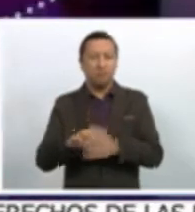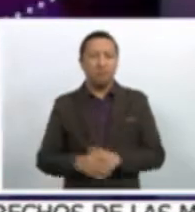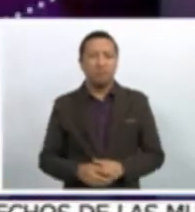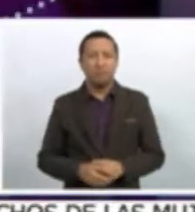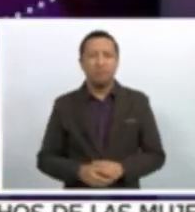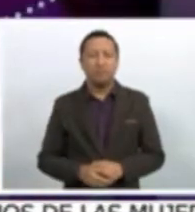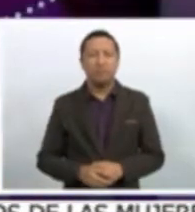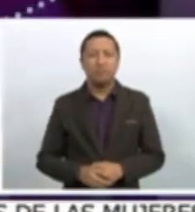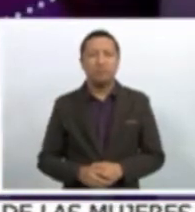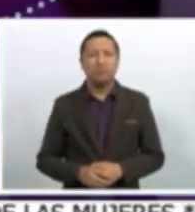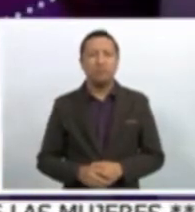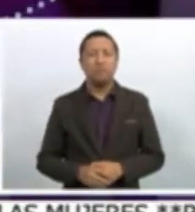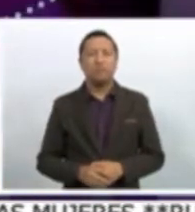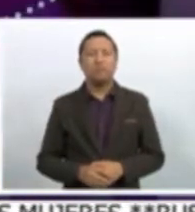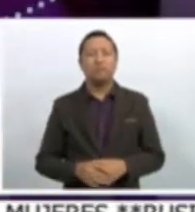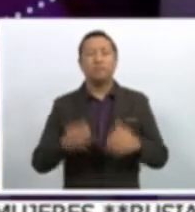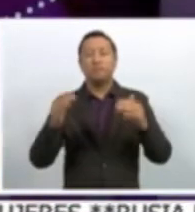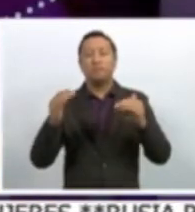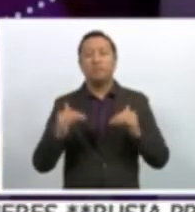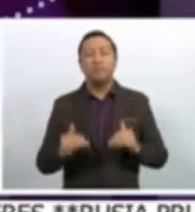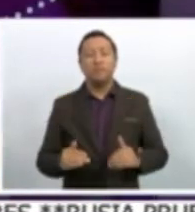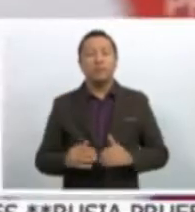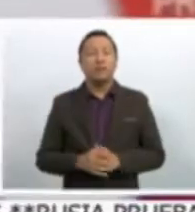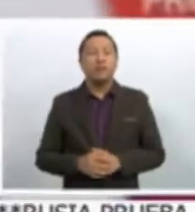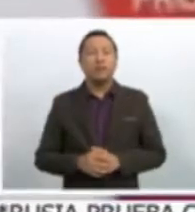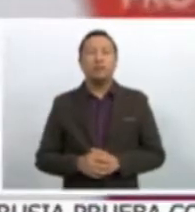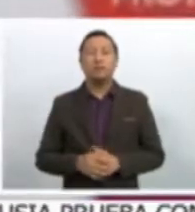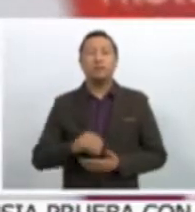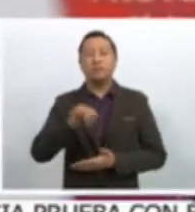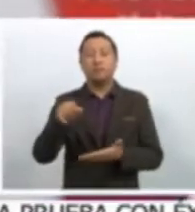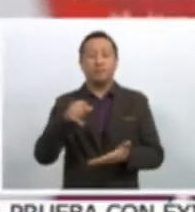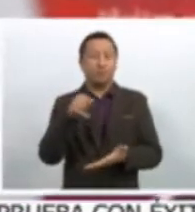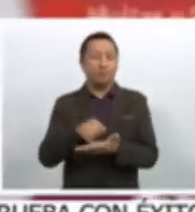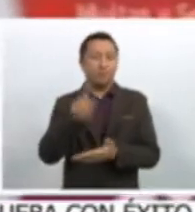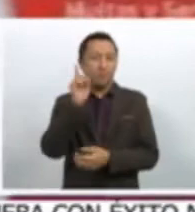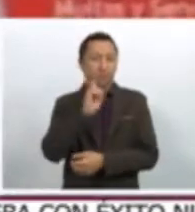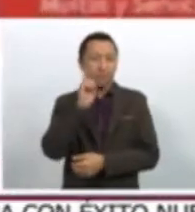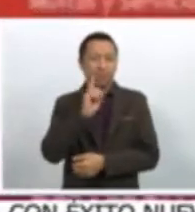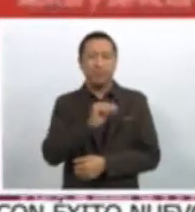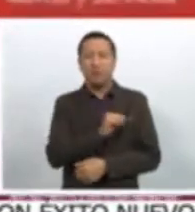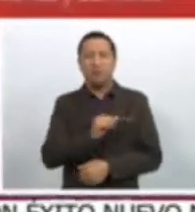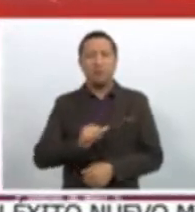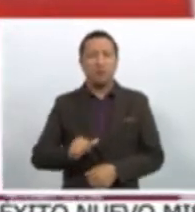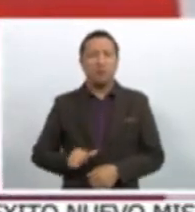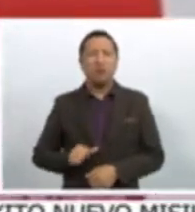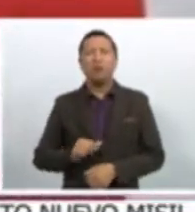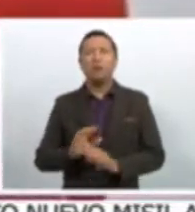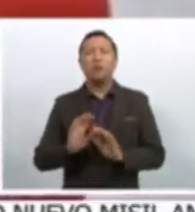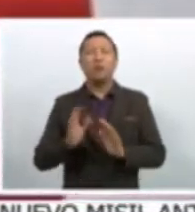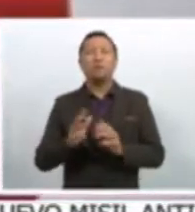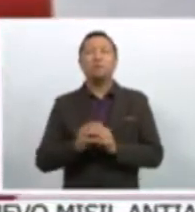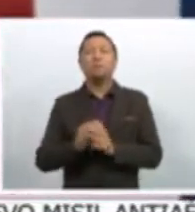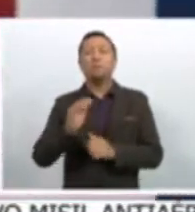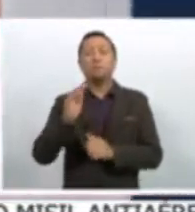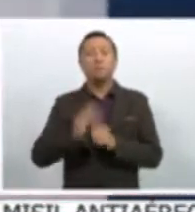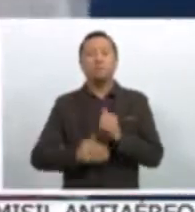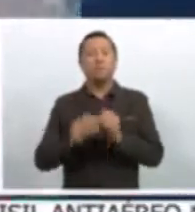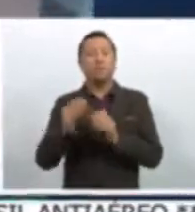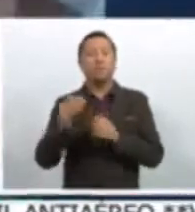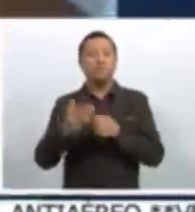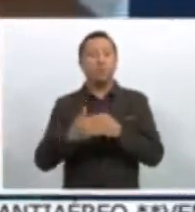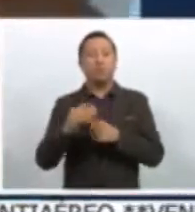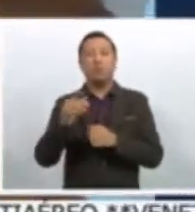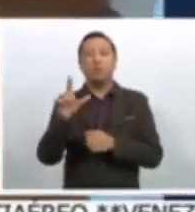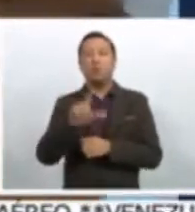centavos. En más noticias, el Ayuntamiento de Isla Mujeres dará por concluido su programa de estímulos fiscales el próximo lunes 30 de